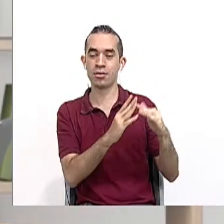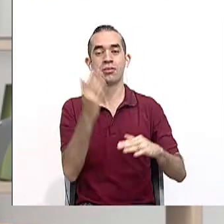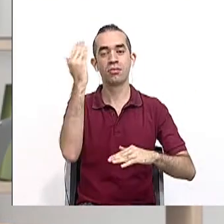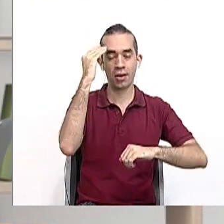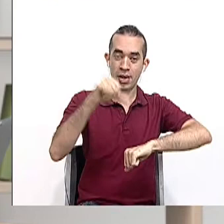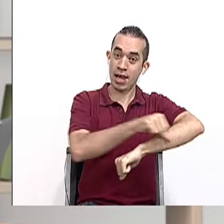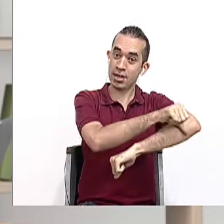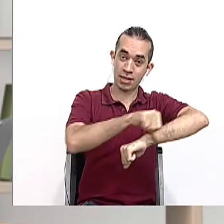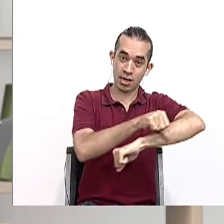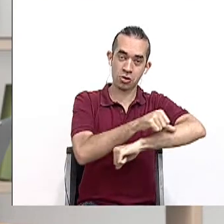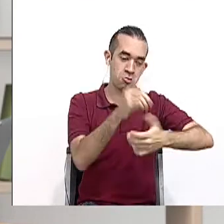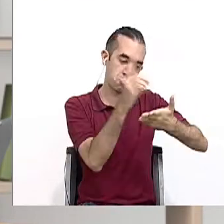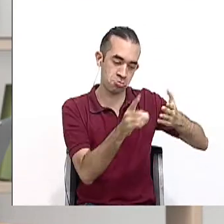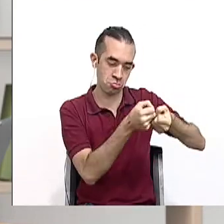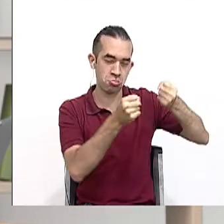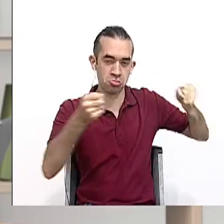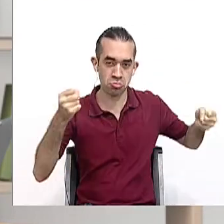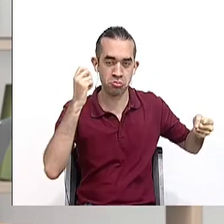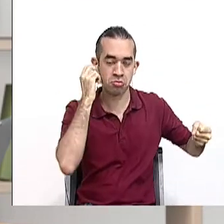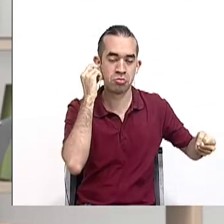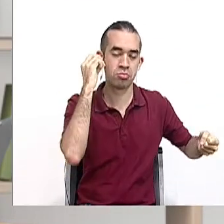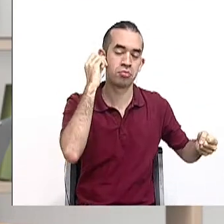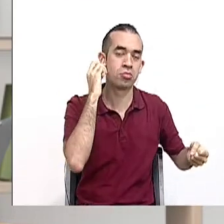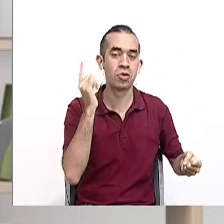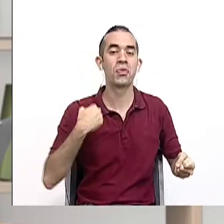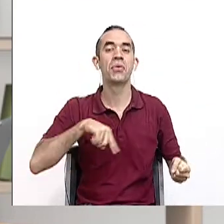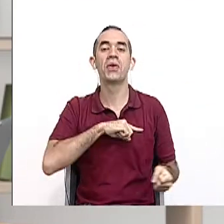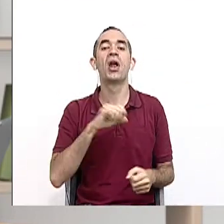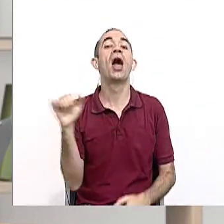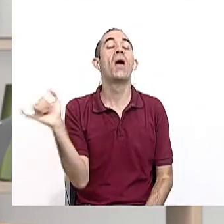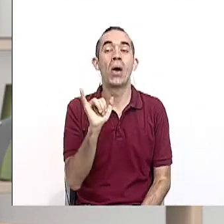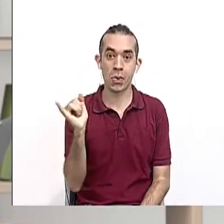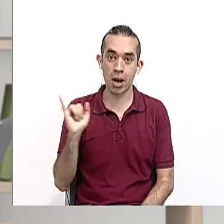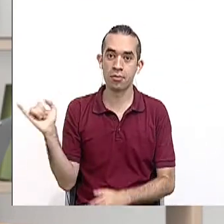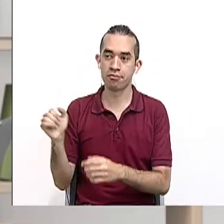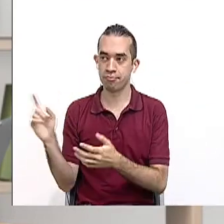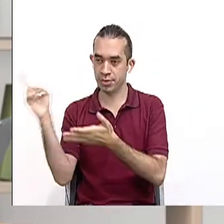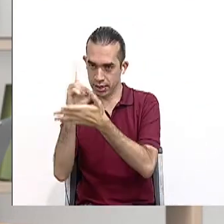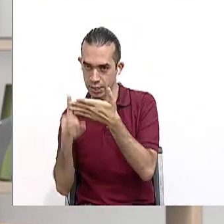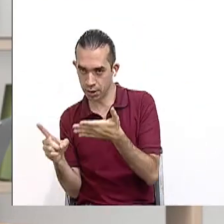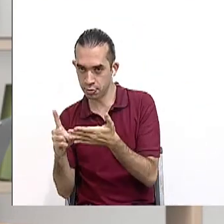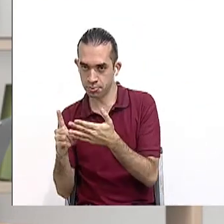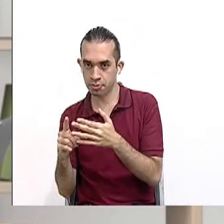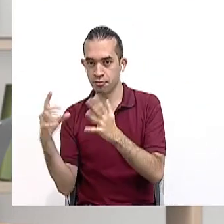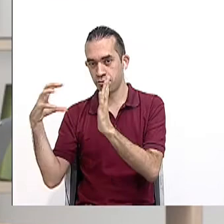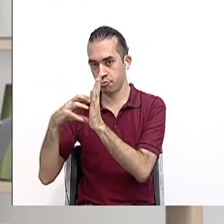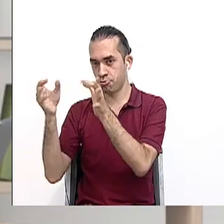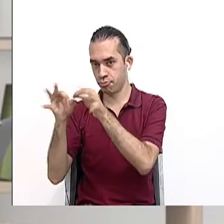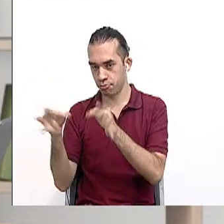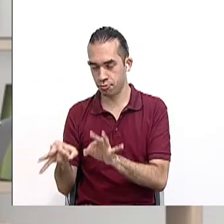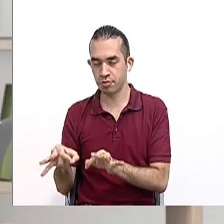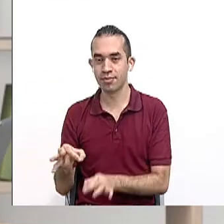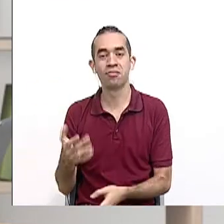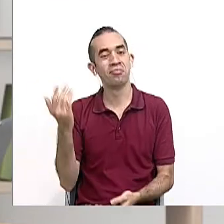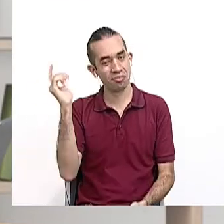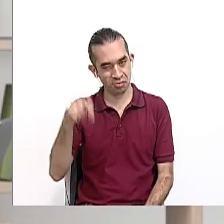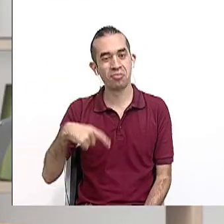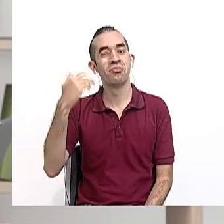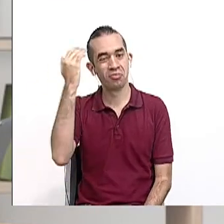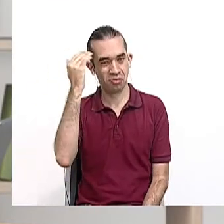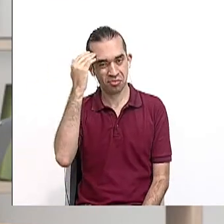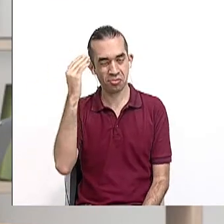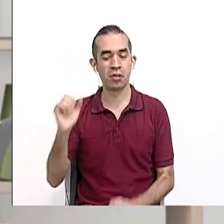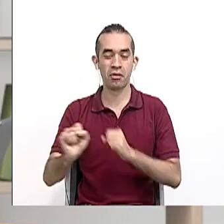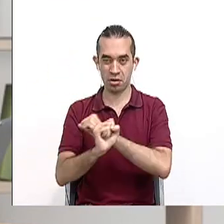hace un diseño, igual nosotros vamos a elaborar un diseño de nuestro texto escrito. Pero claro, debemos saber, tener